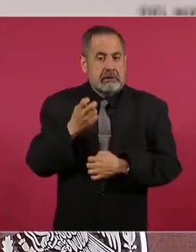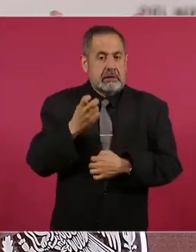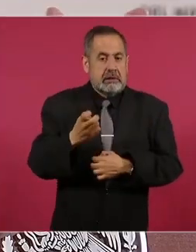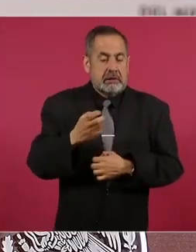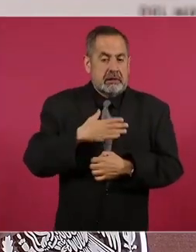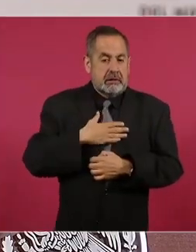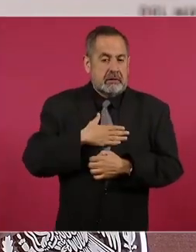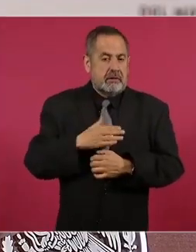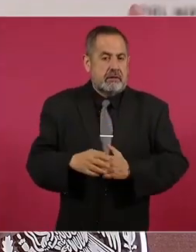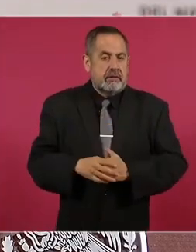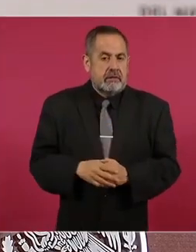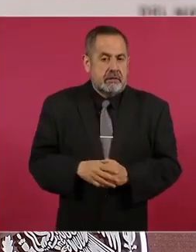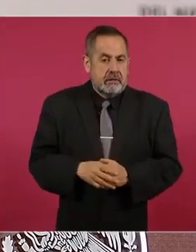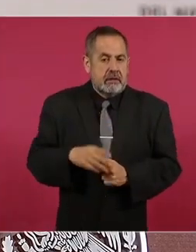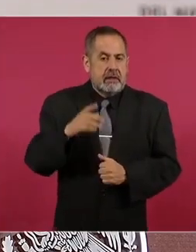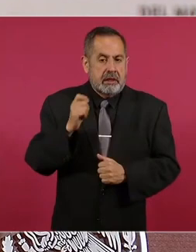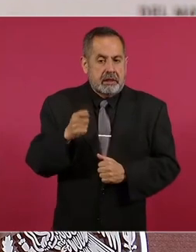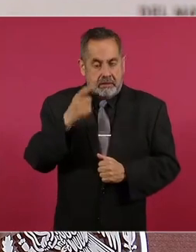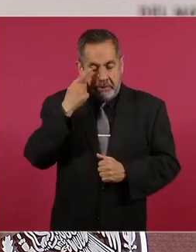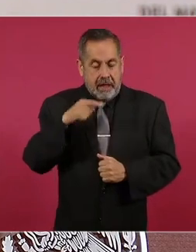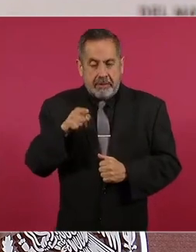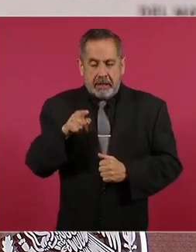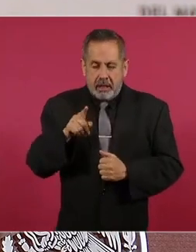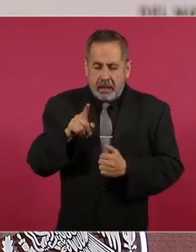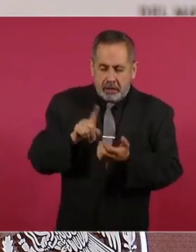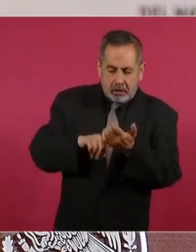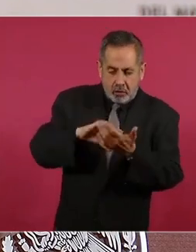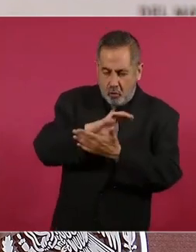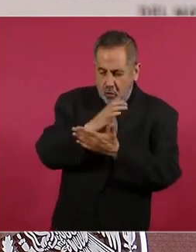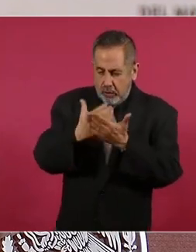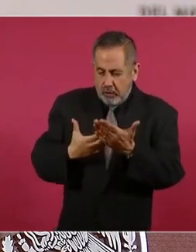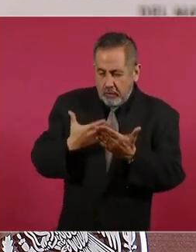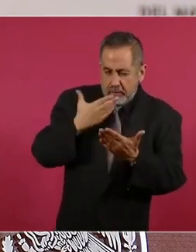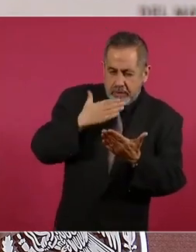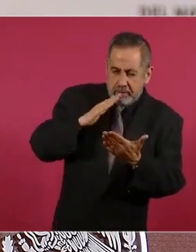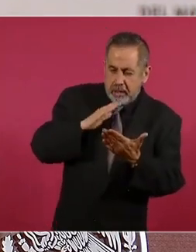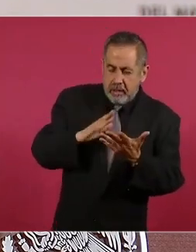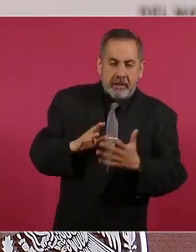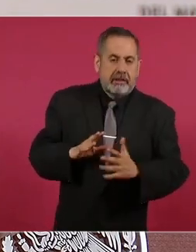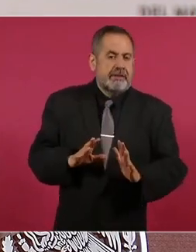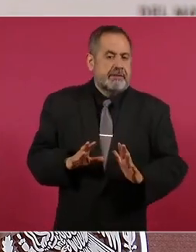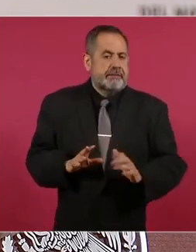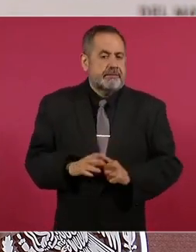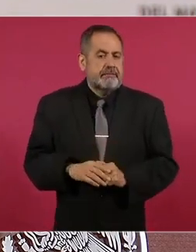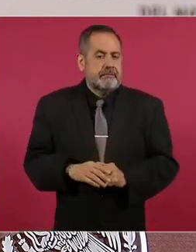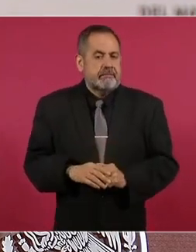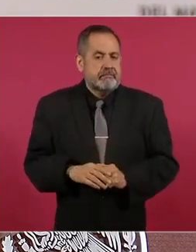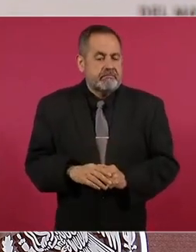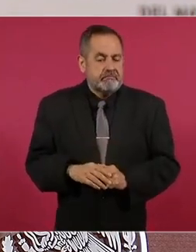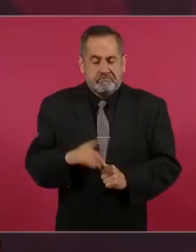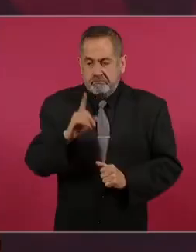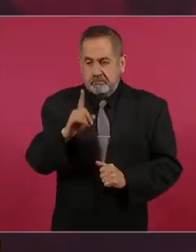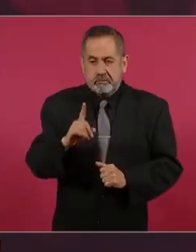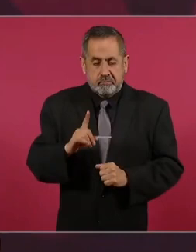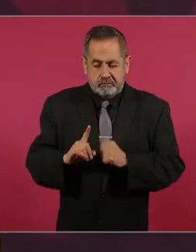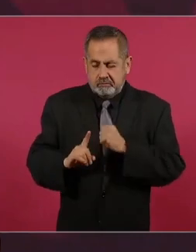de lo que ampara esos contratos. No hay el menor problema, y nunca lo ha habido,